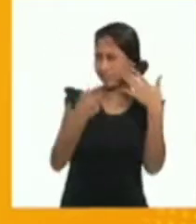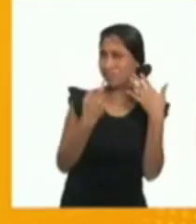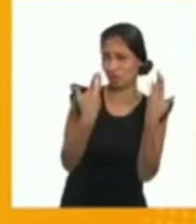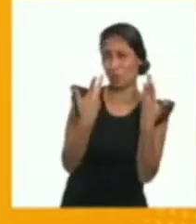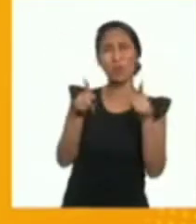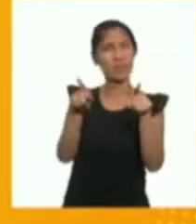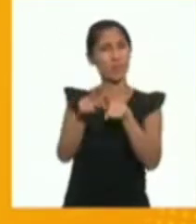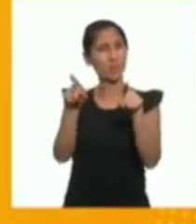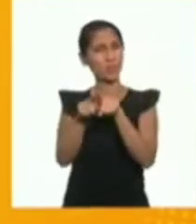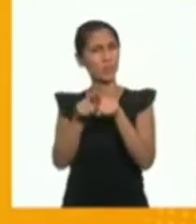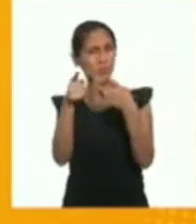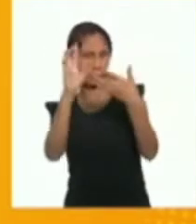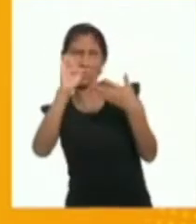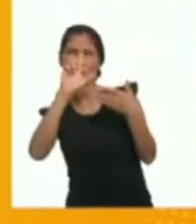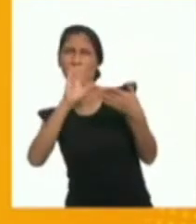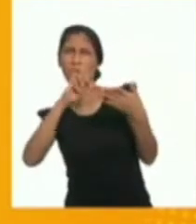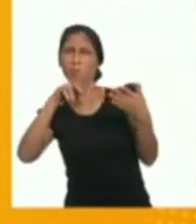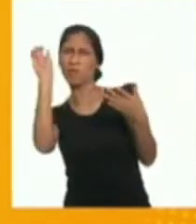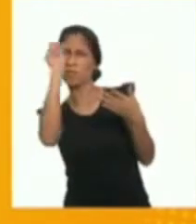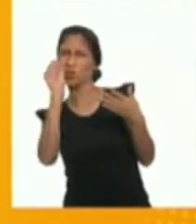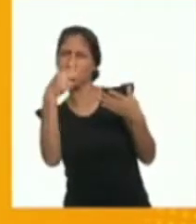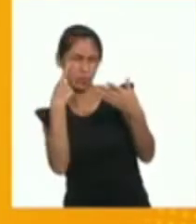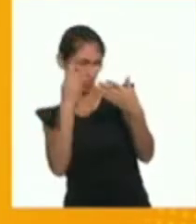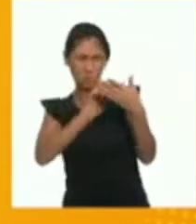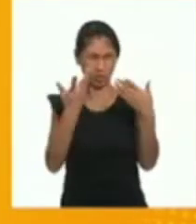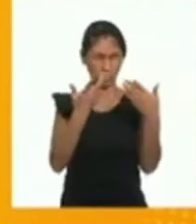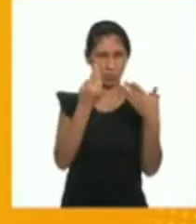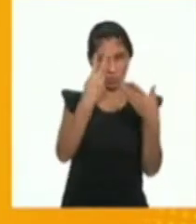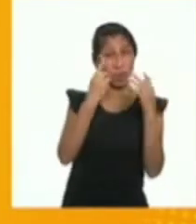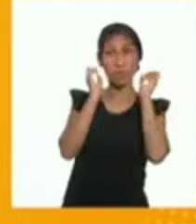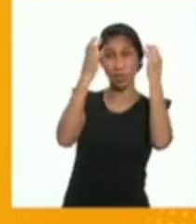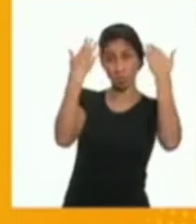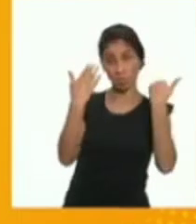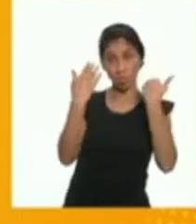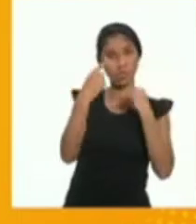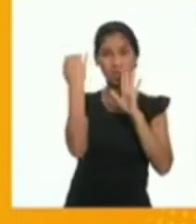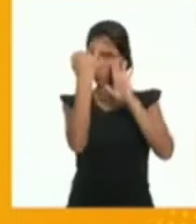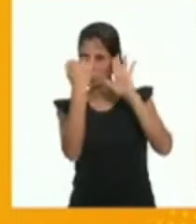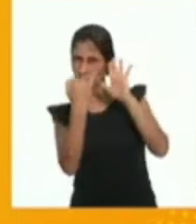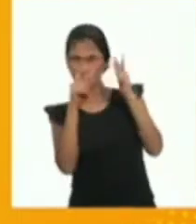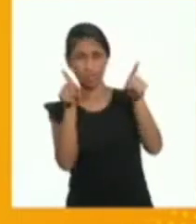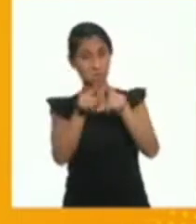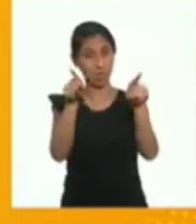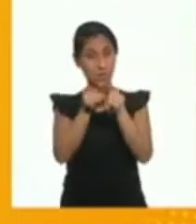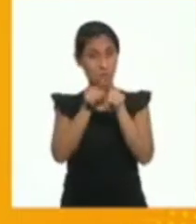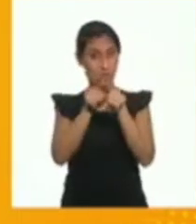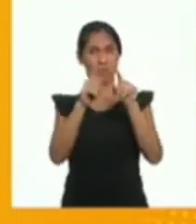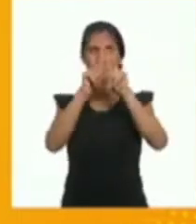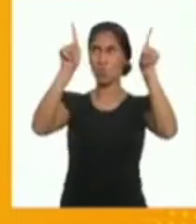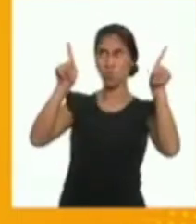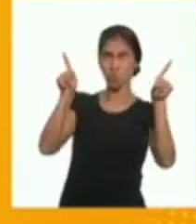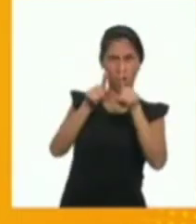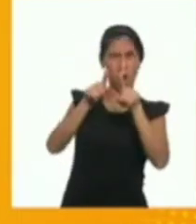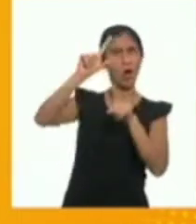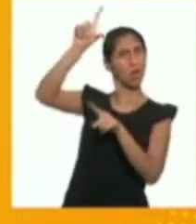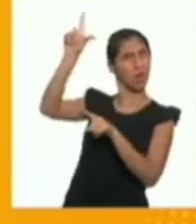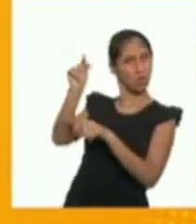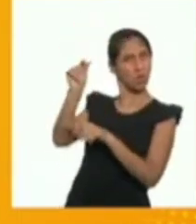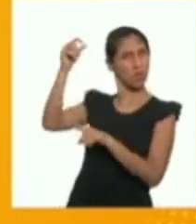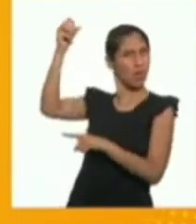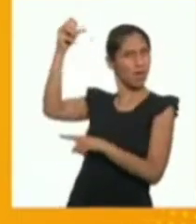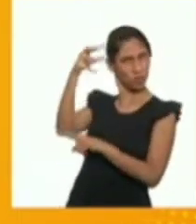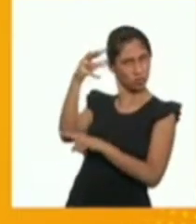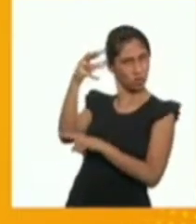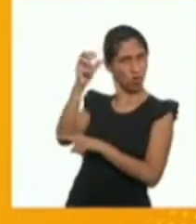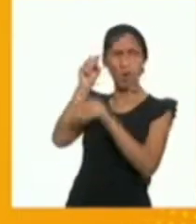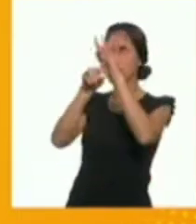mencionamos. ¿Y qué elementos reconoces, por ejemplo? Veo los rostros de las mujeres, también el retablo que las enmarca. La luna, el